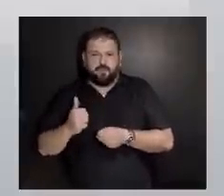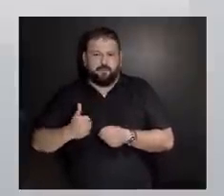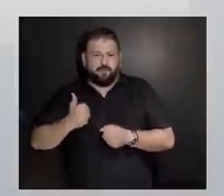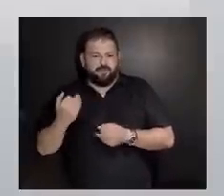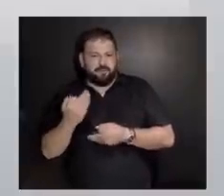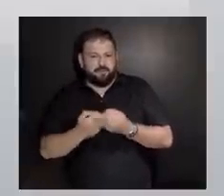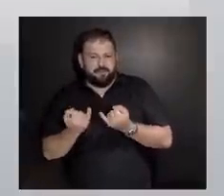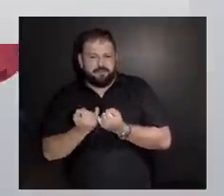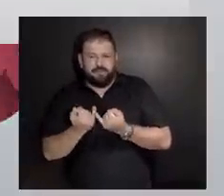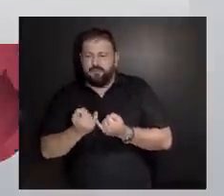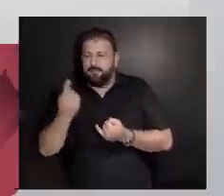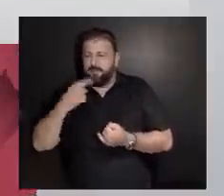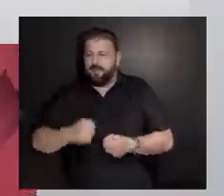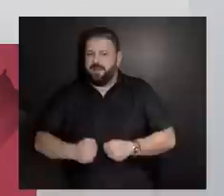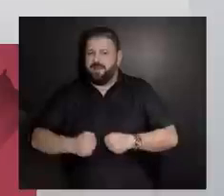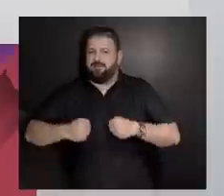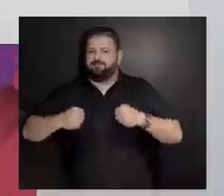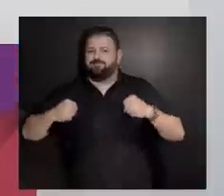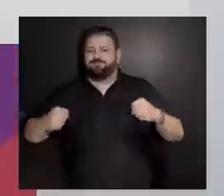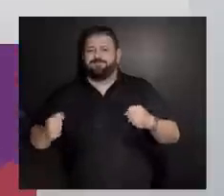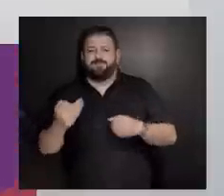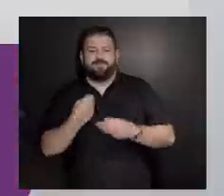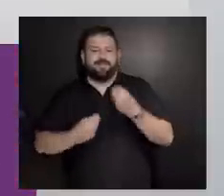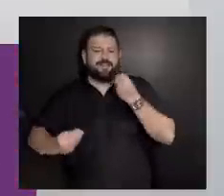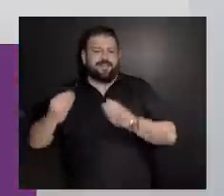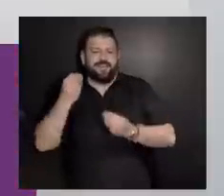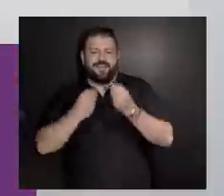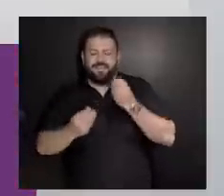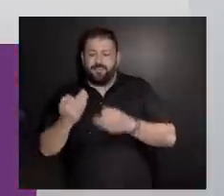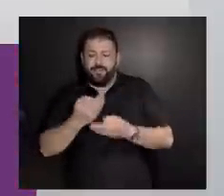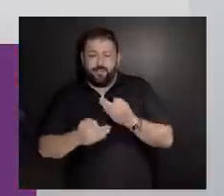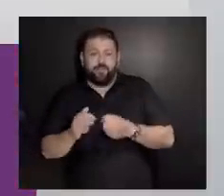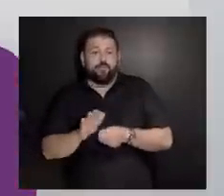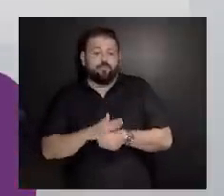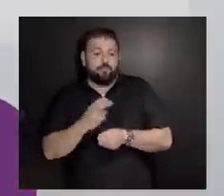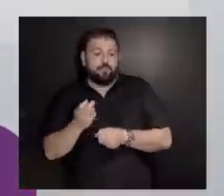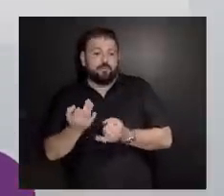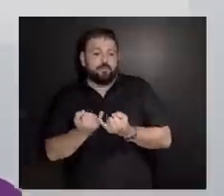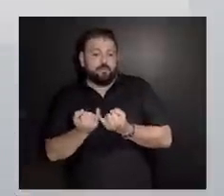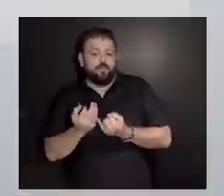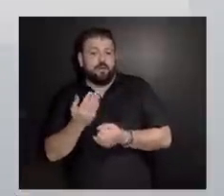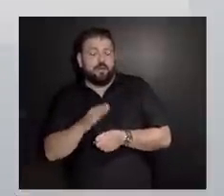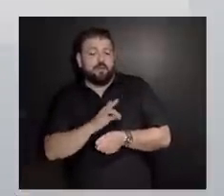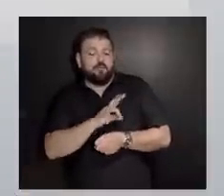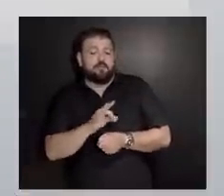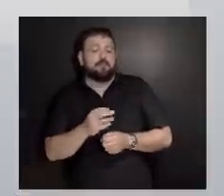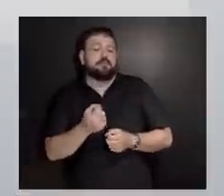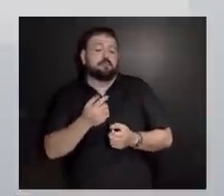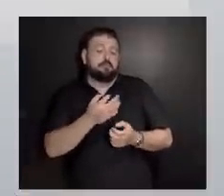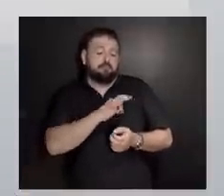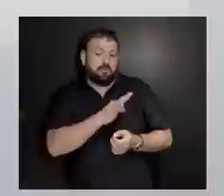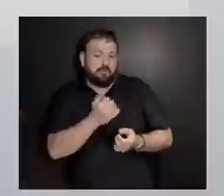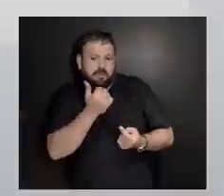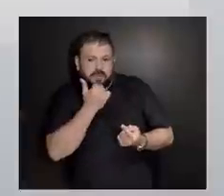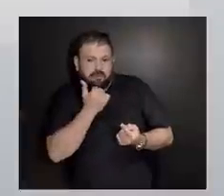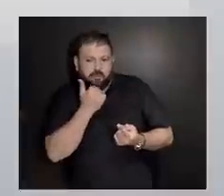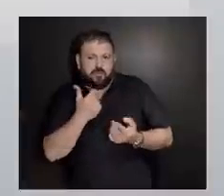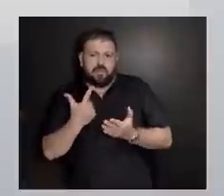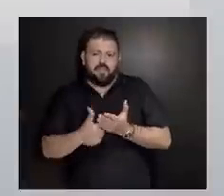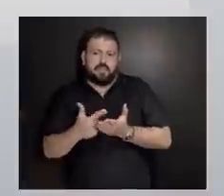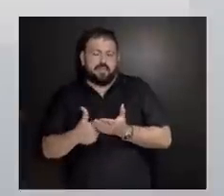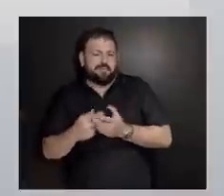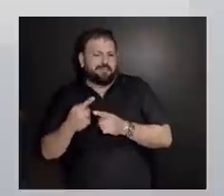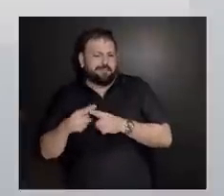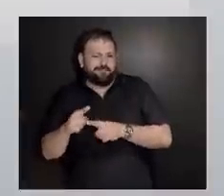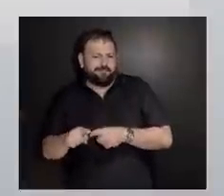maneras se está aumentando de peso y comer ciertos alimentos que a lo mejor son muy abundantes en azúcar, en grasa, etcétera. Y